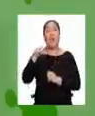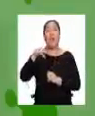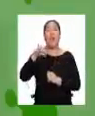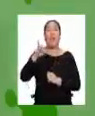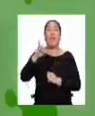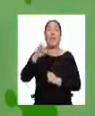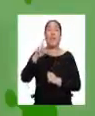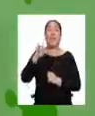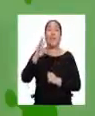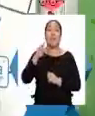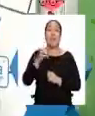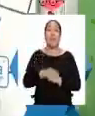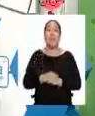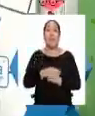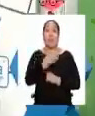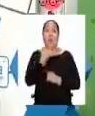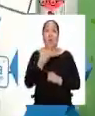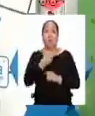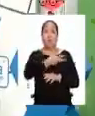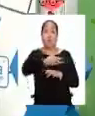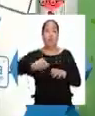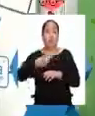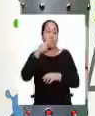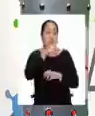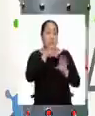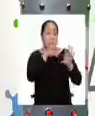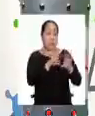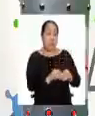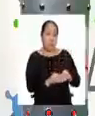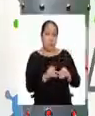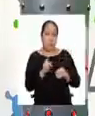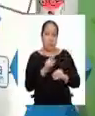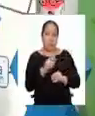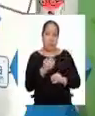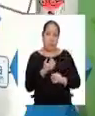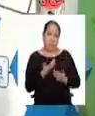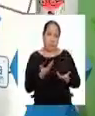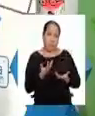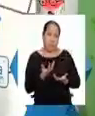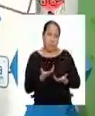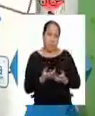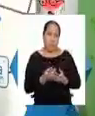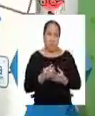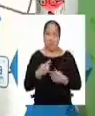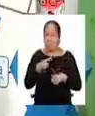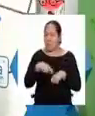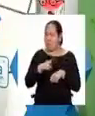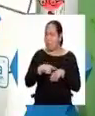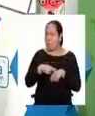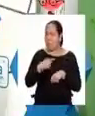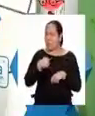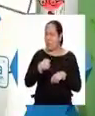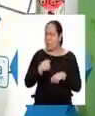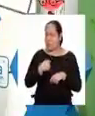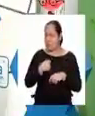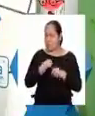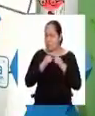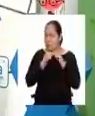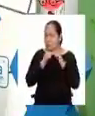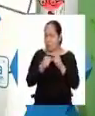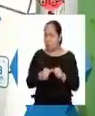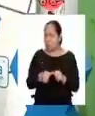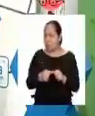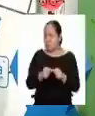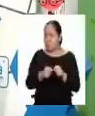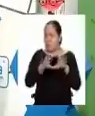es desenchufar a Delta. No le va a pasar nada si la apagan un ratito. La verdad es que no hay problema. No voy a dejar de existir si me